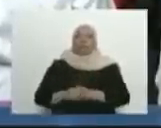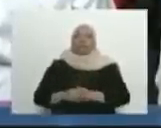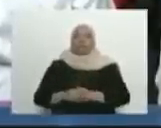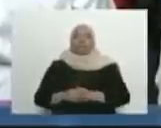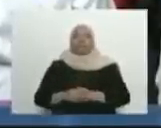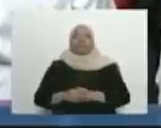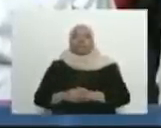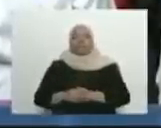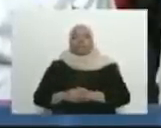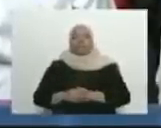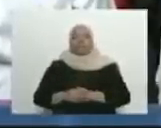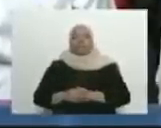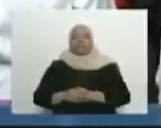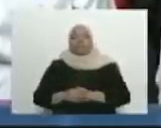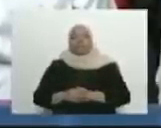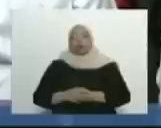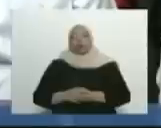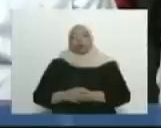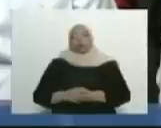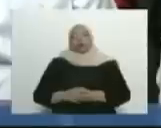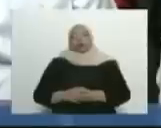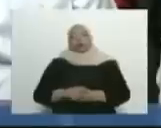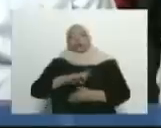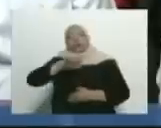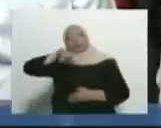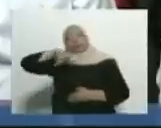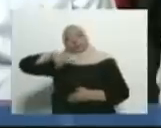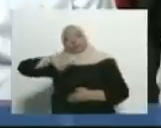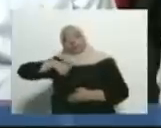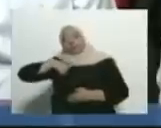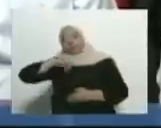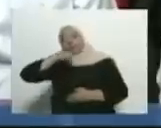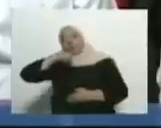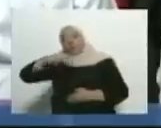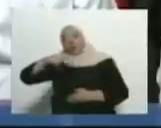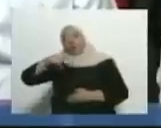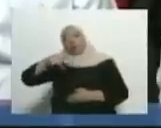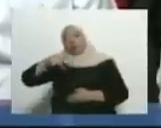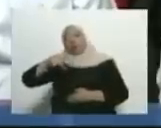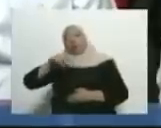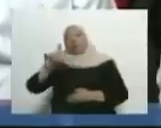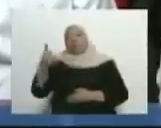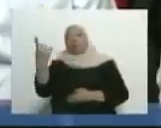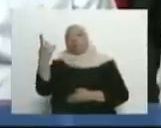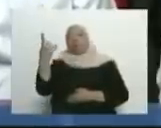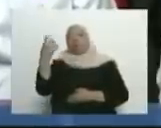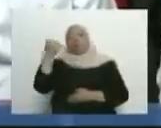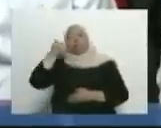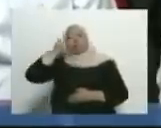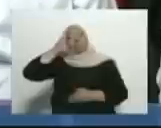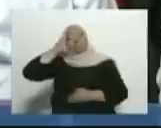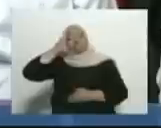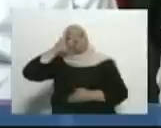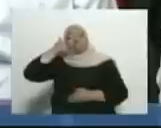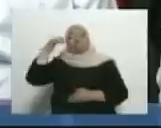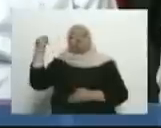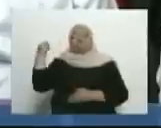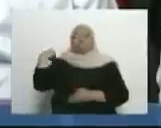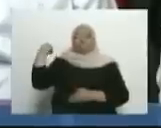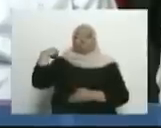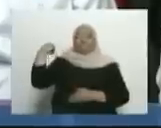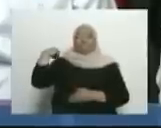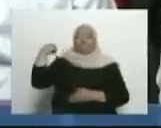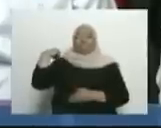que, como suele pasar, nosotros pasamos la novedad. Fue usted el primero que tomó el teléfono